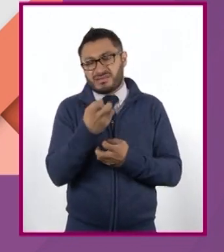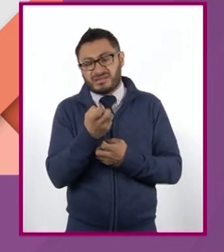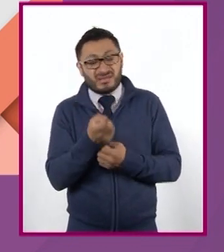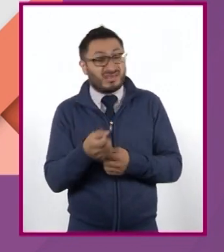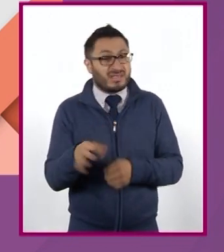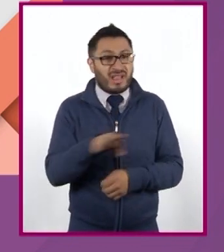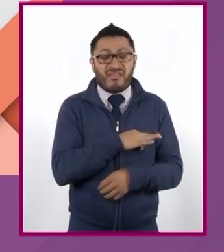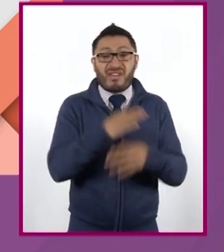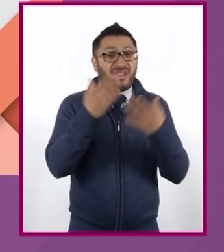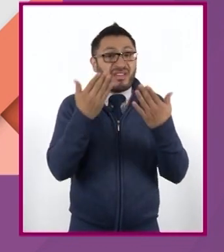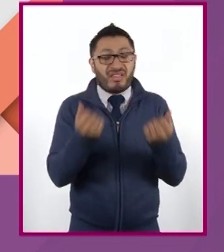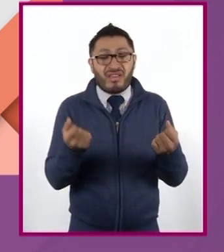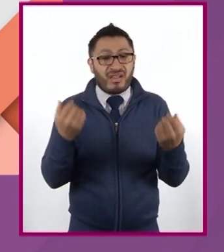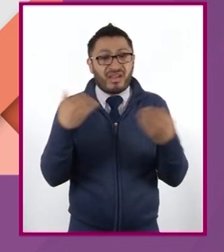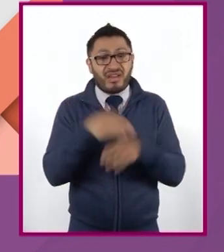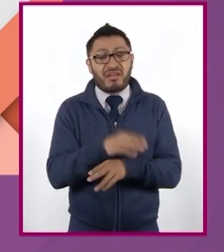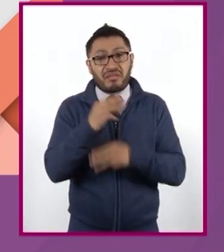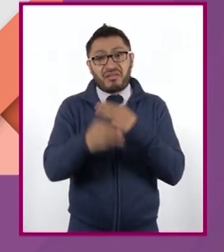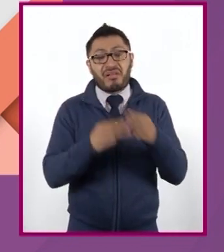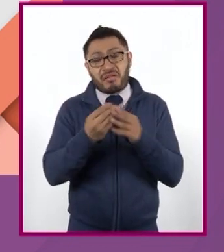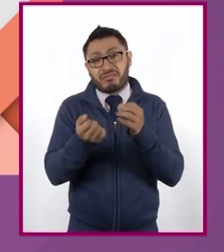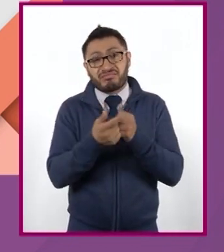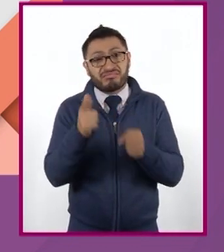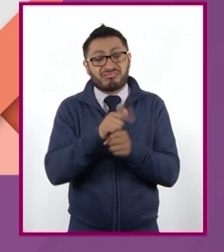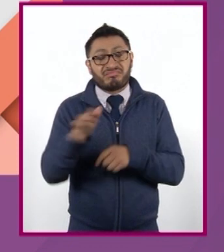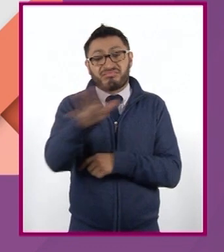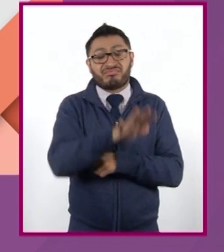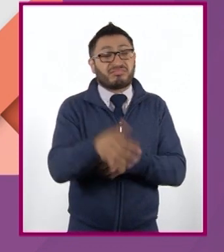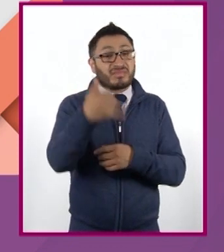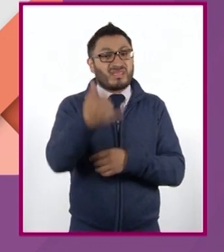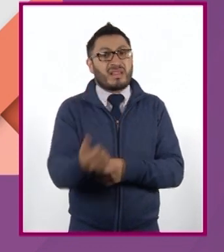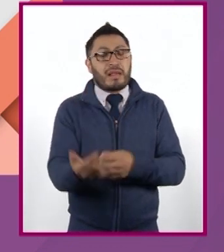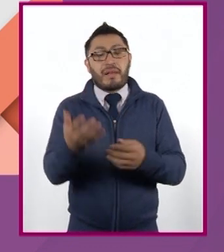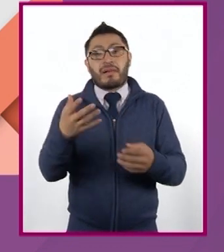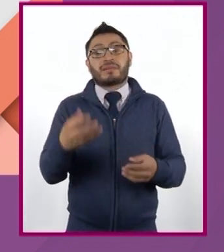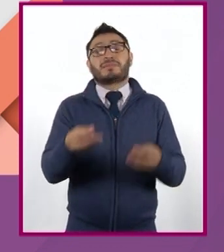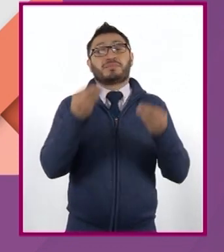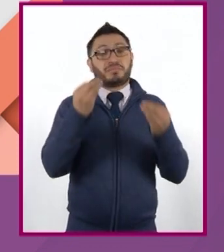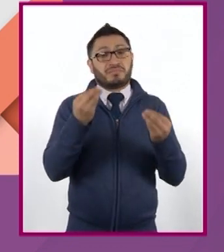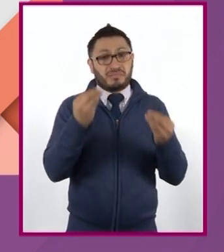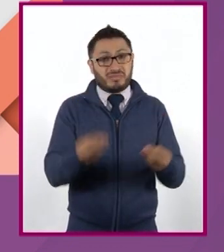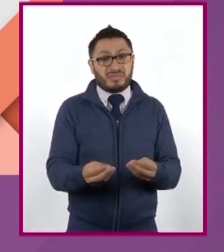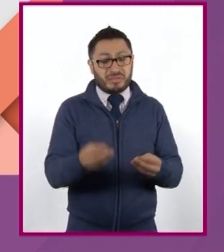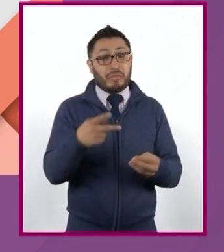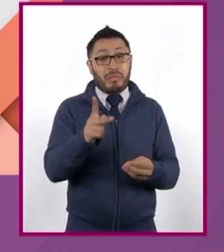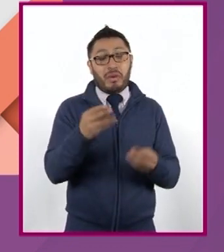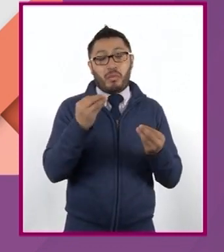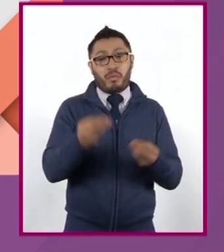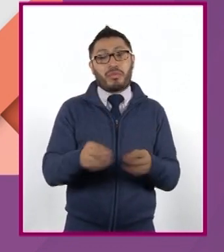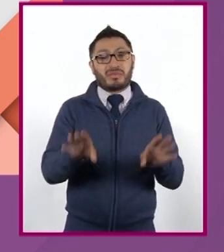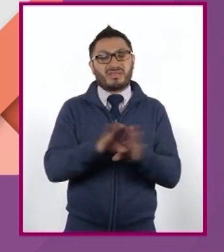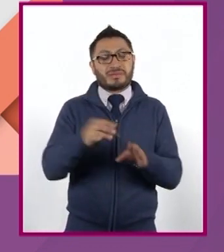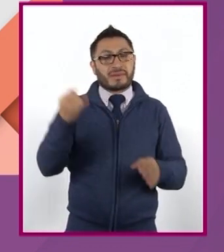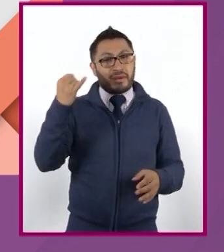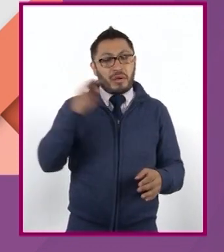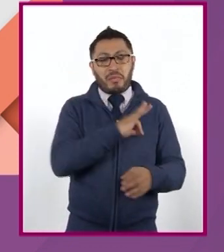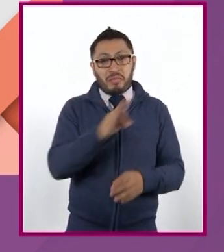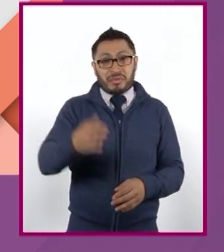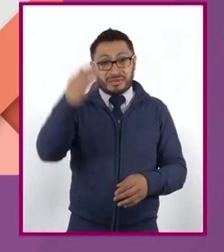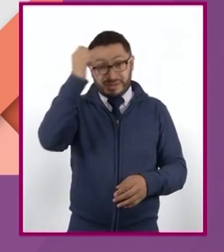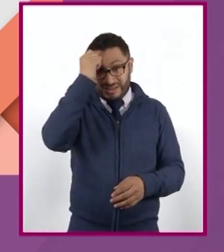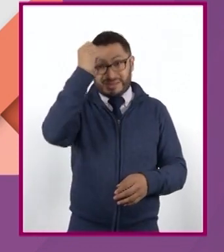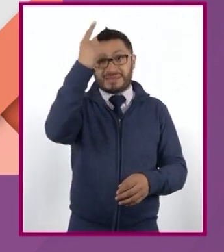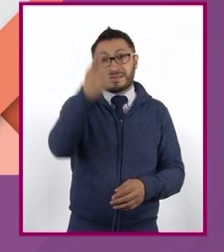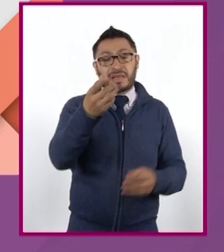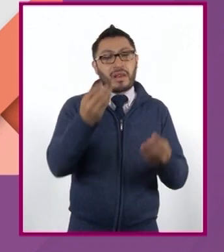mundo social y, sin embargo, una enorme capacidad de invención y de inventiva de